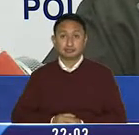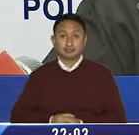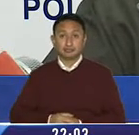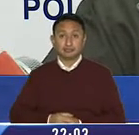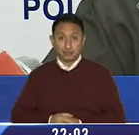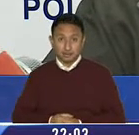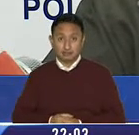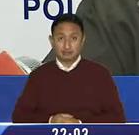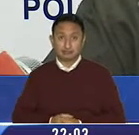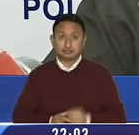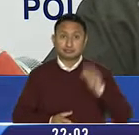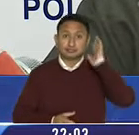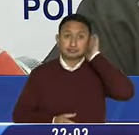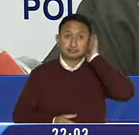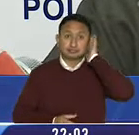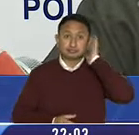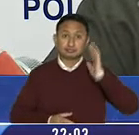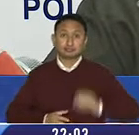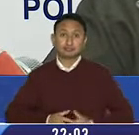que se encontraban